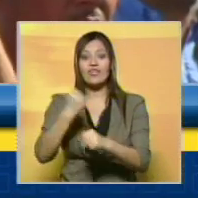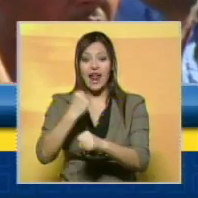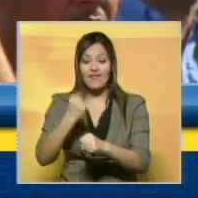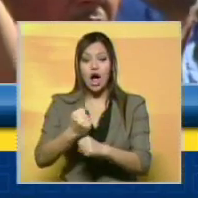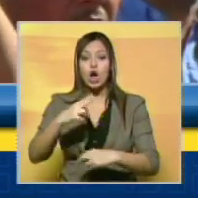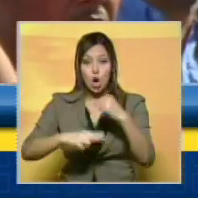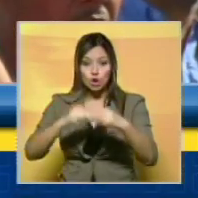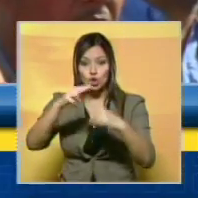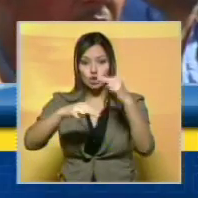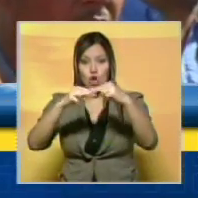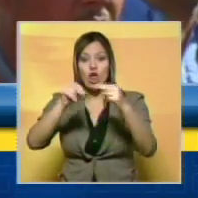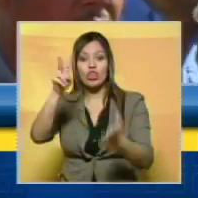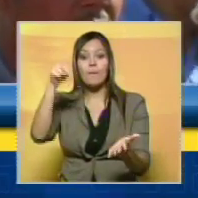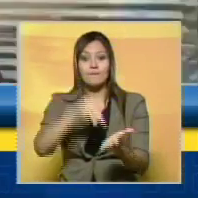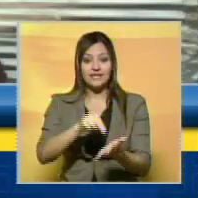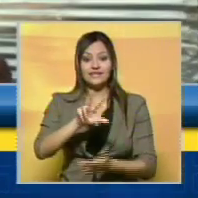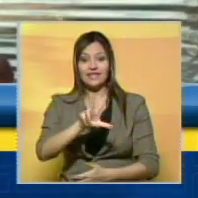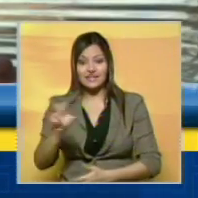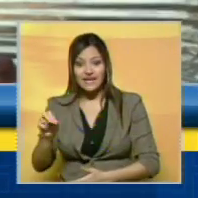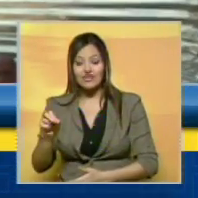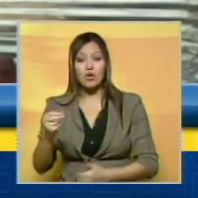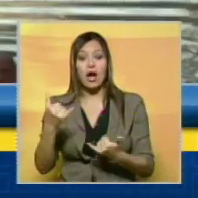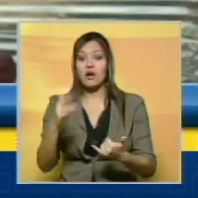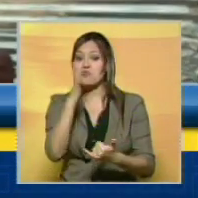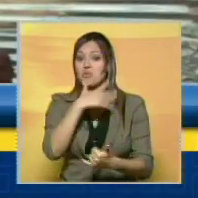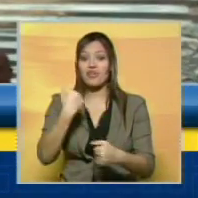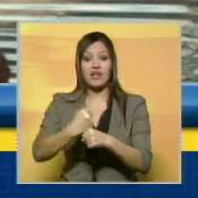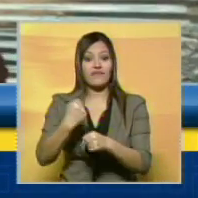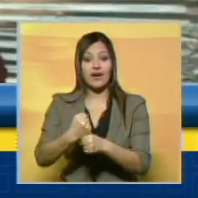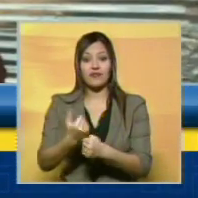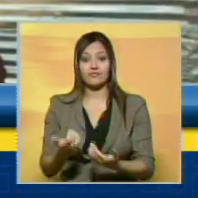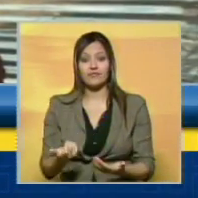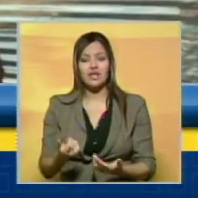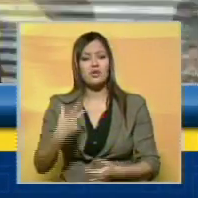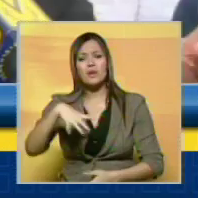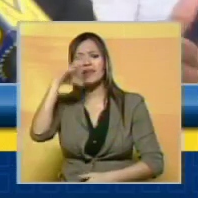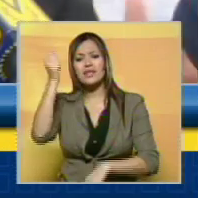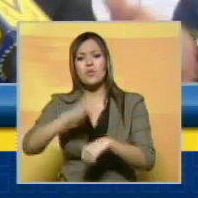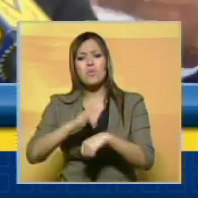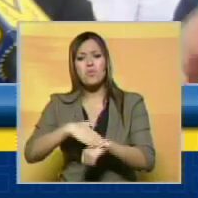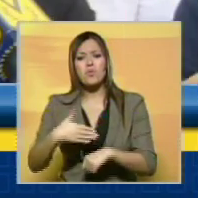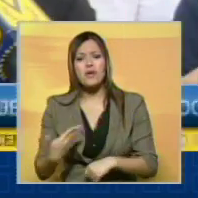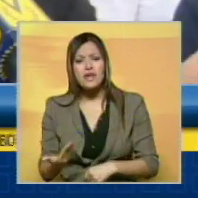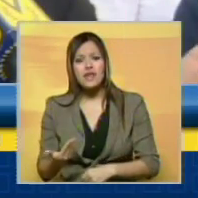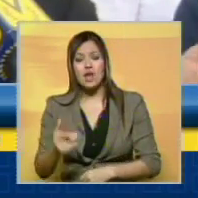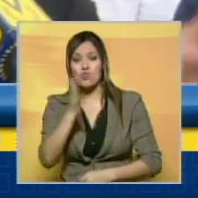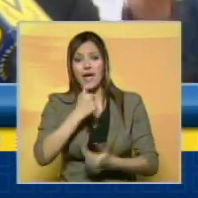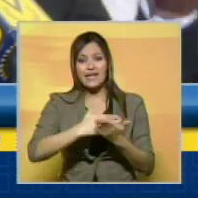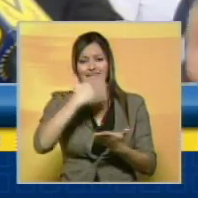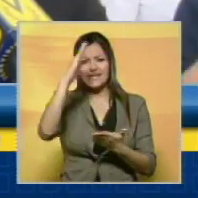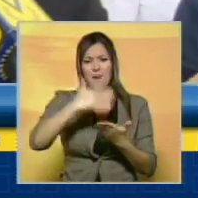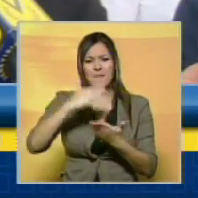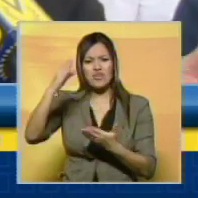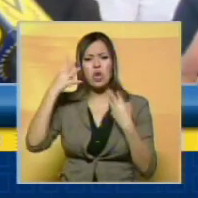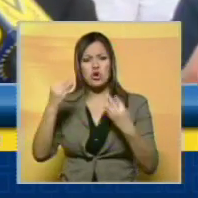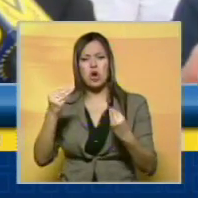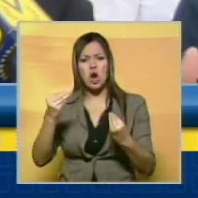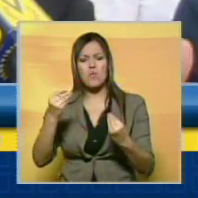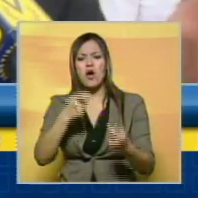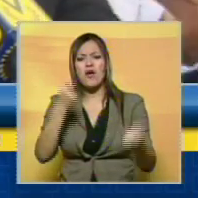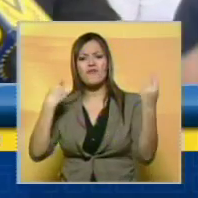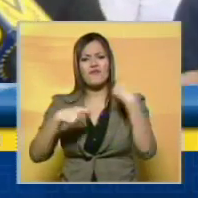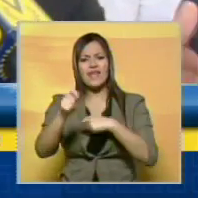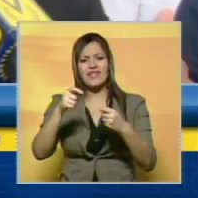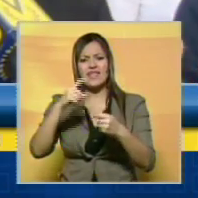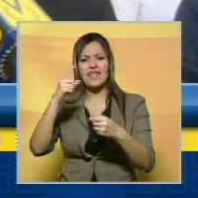sector construcción, 2.300 han quedado sin empleo. No entendemos cómo es posible, si no hay cemento, cómo vienen a vender gandolas de